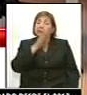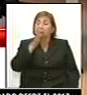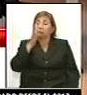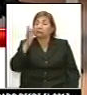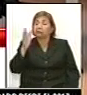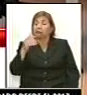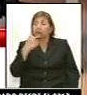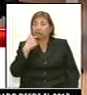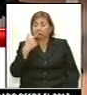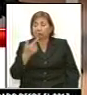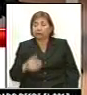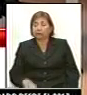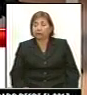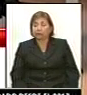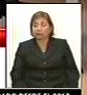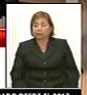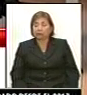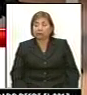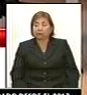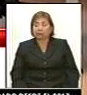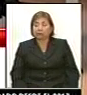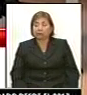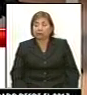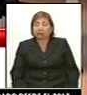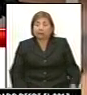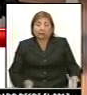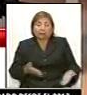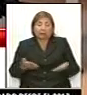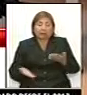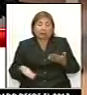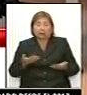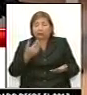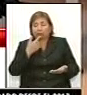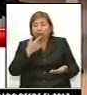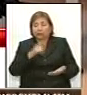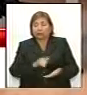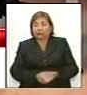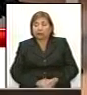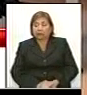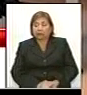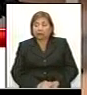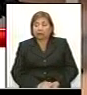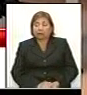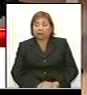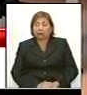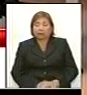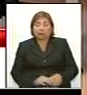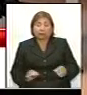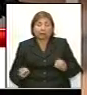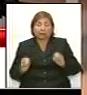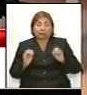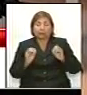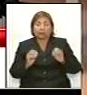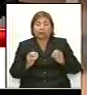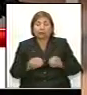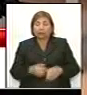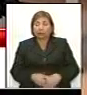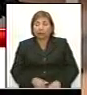Daniels estaba literalmente, o sea, él era el que comandaba las misiones,